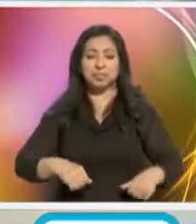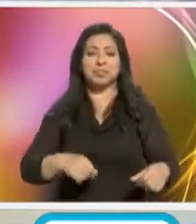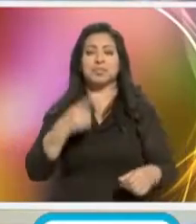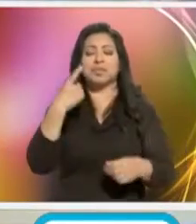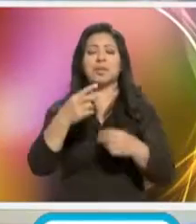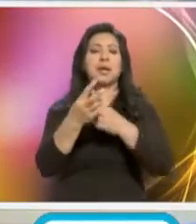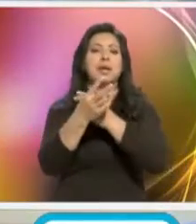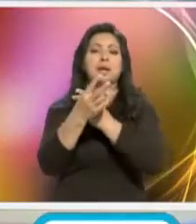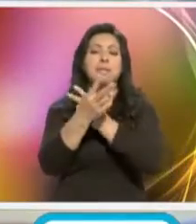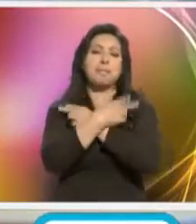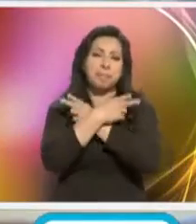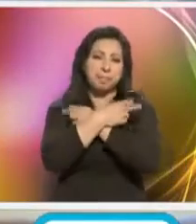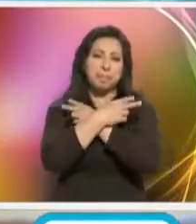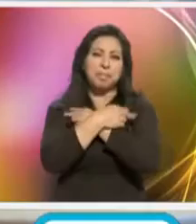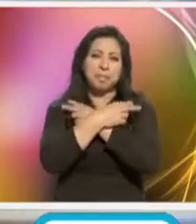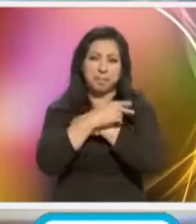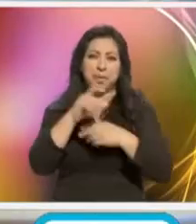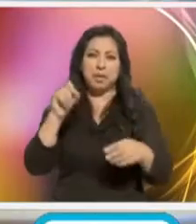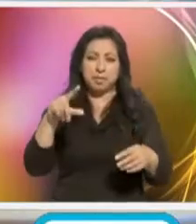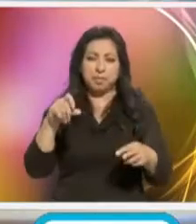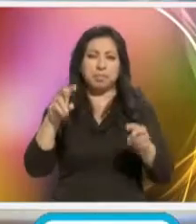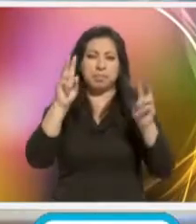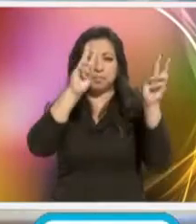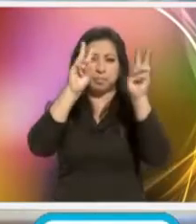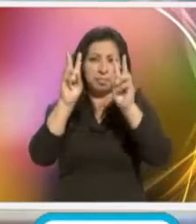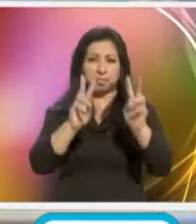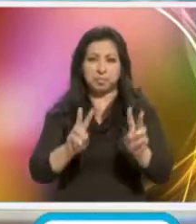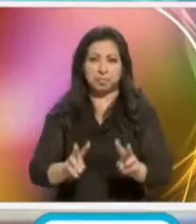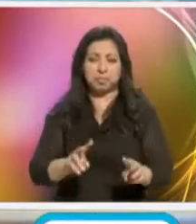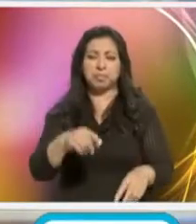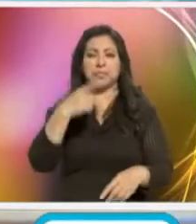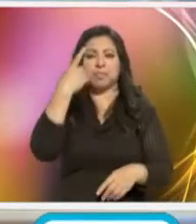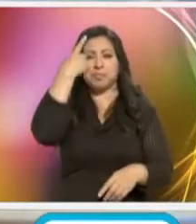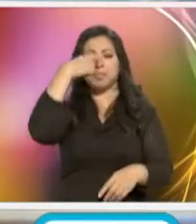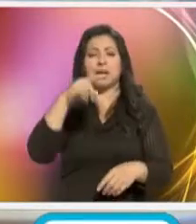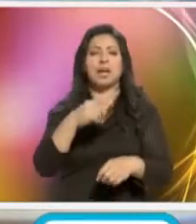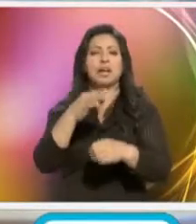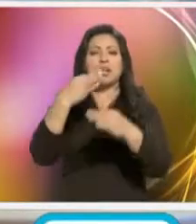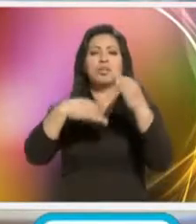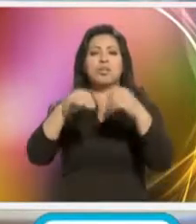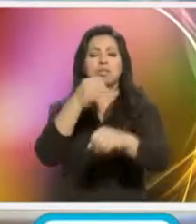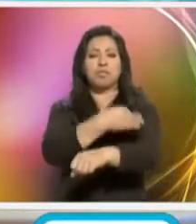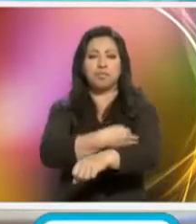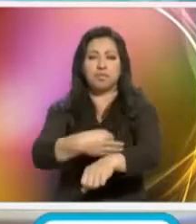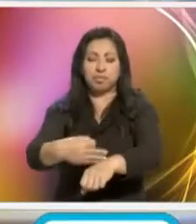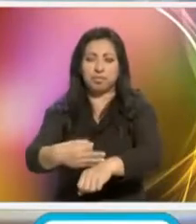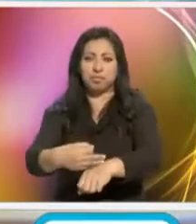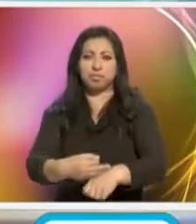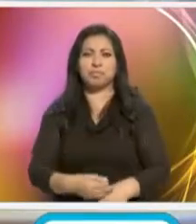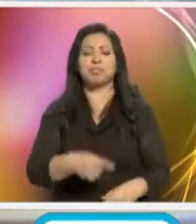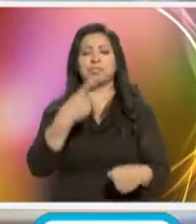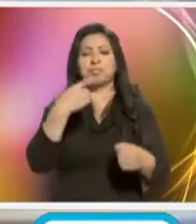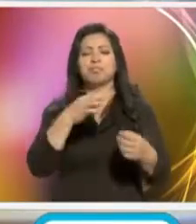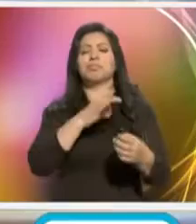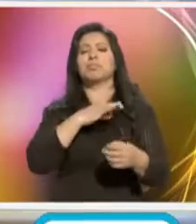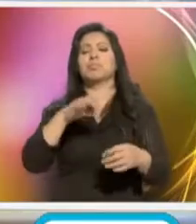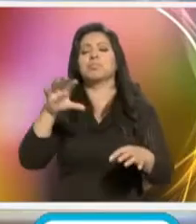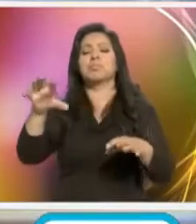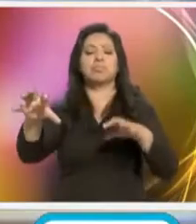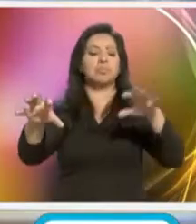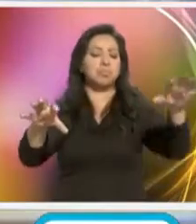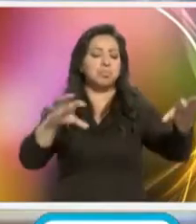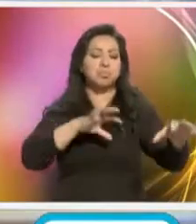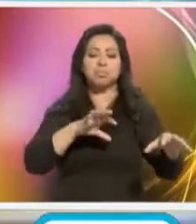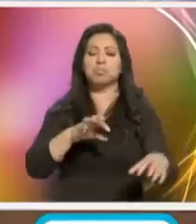verano para niños, para toda la familia, y bueno, pues es un punto de encuentro para las comunidades de Milpa Alta, que